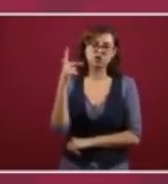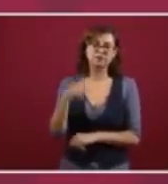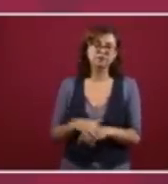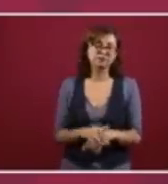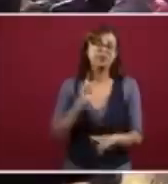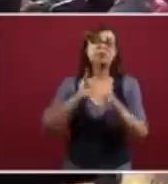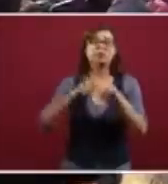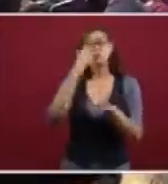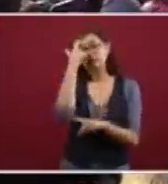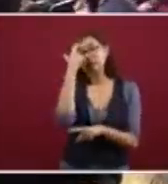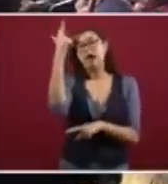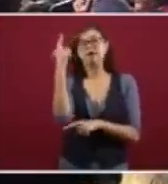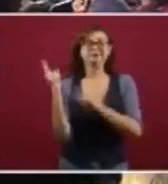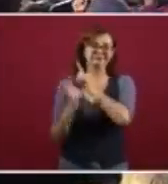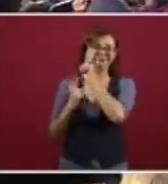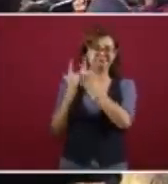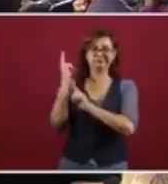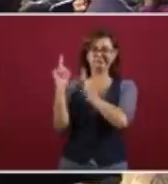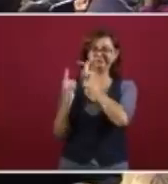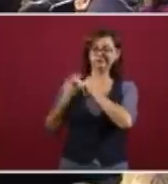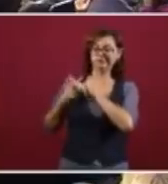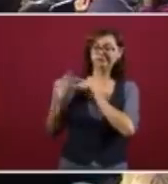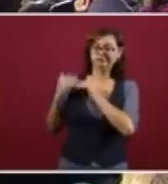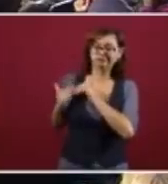los griegos,